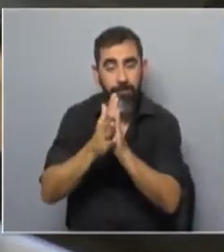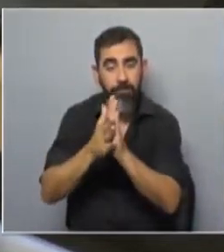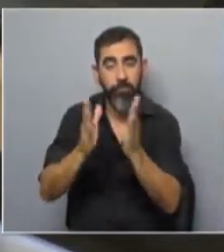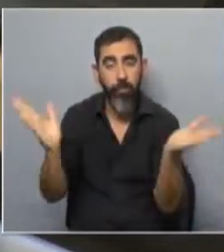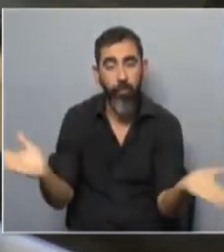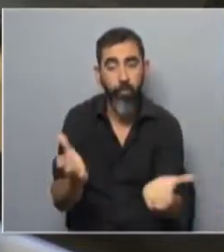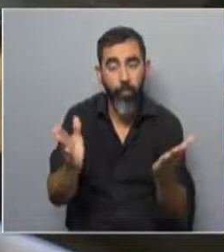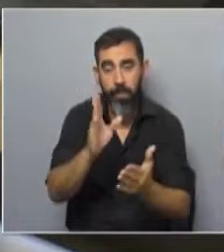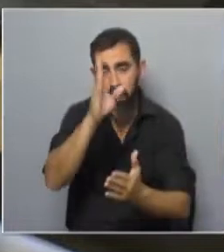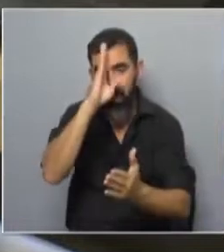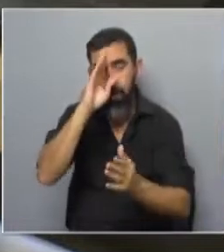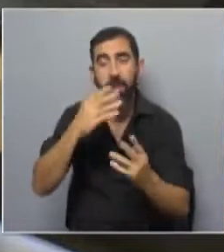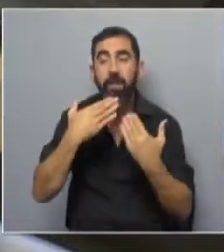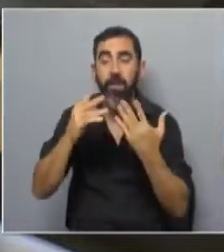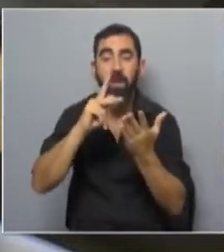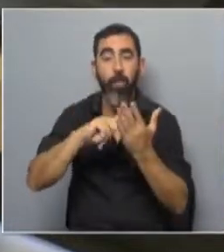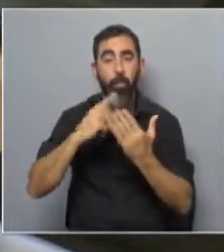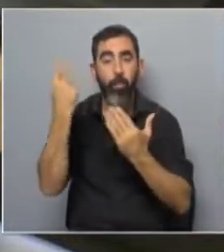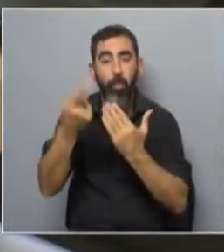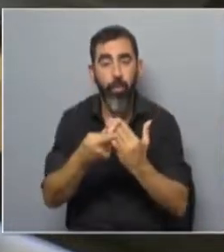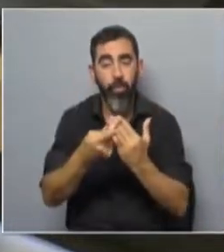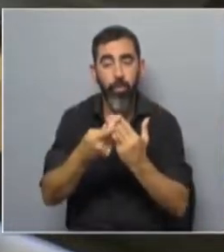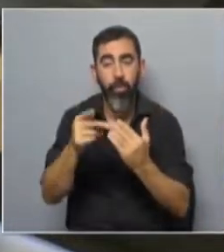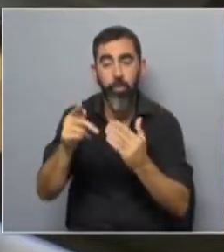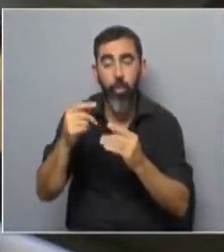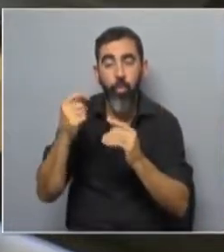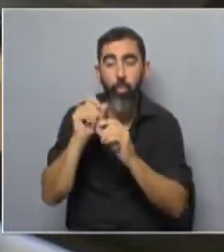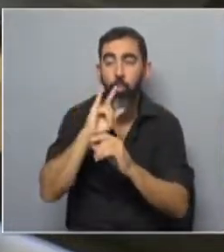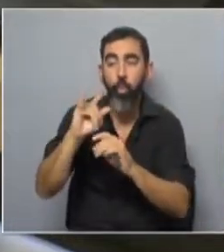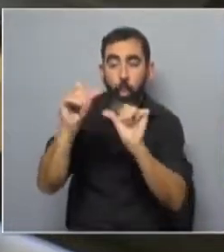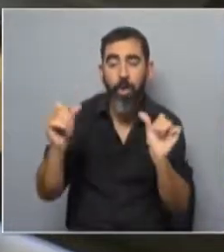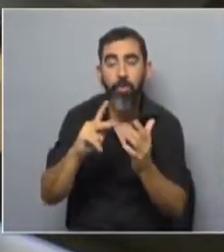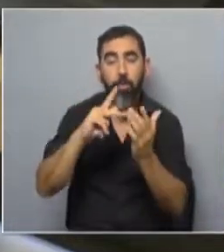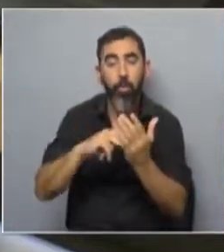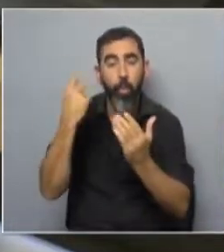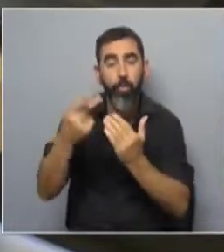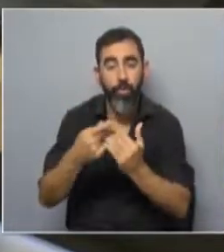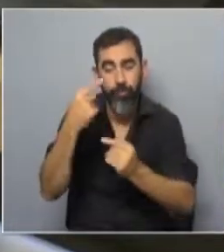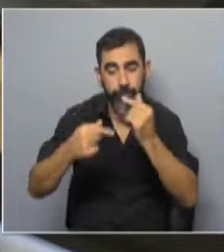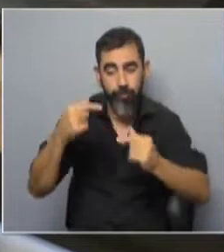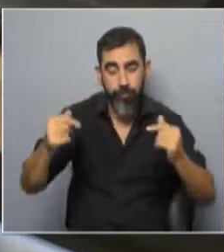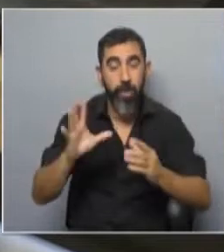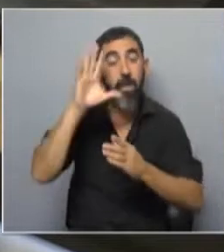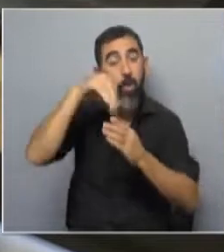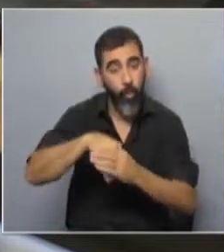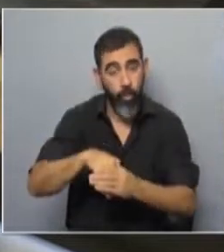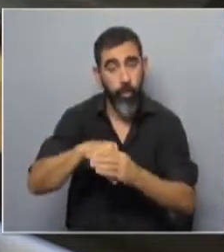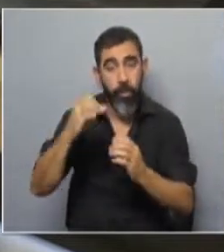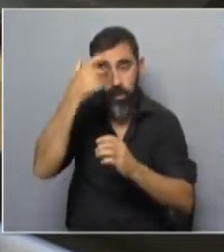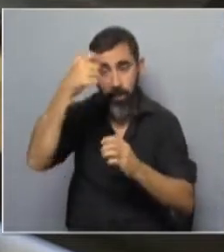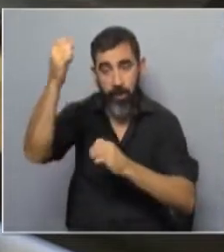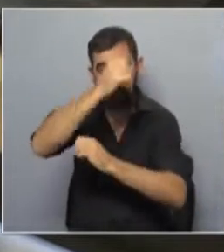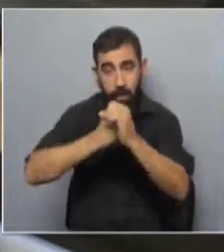Fomenta el aprendizaje basado en proyectos, es decir, los centros educativos van desarrollando proyectos, incorporando distintas habilidades, incluyendo el uso de